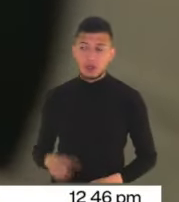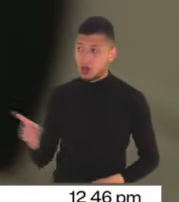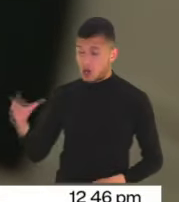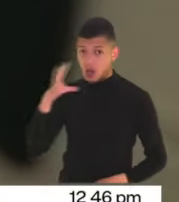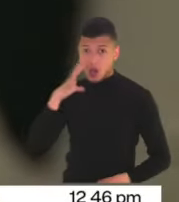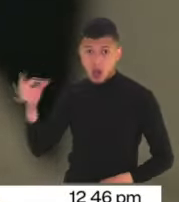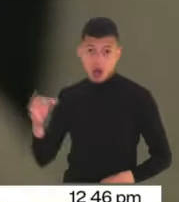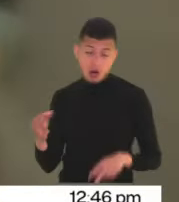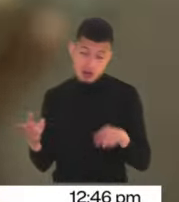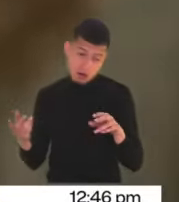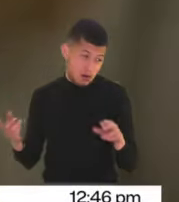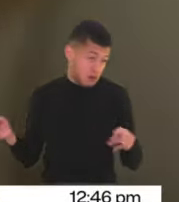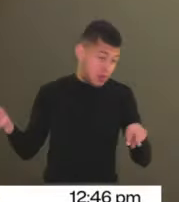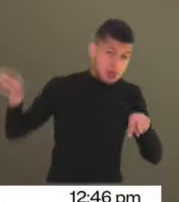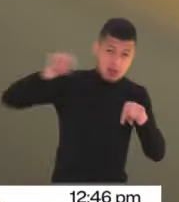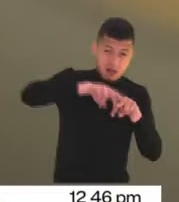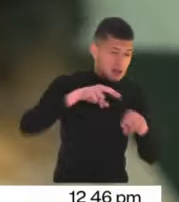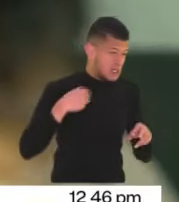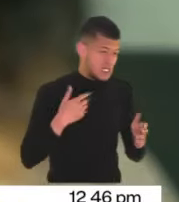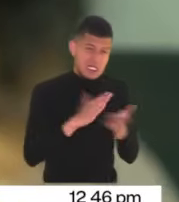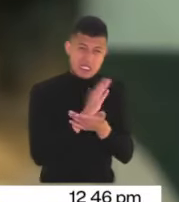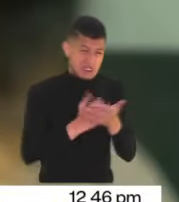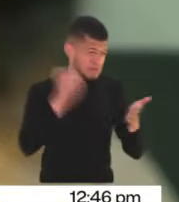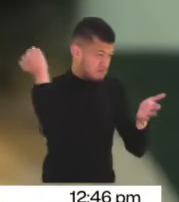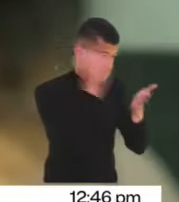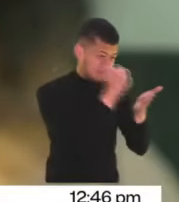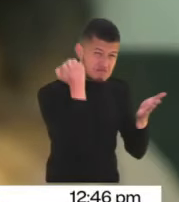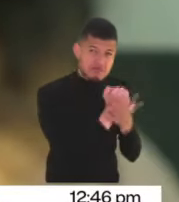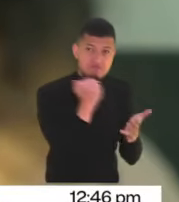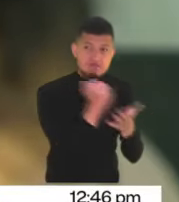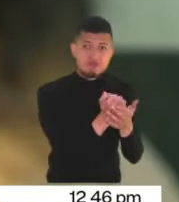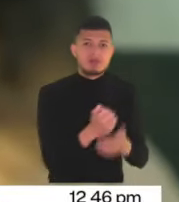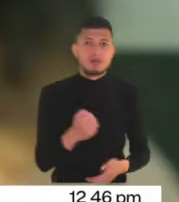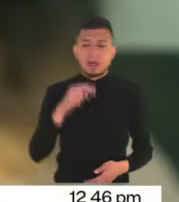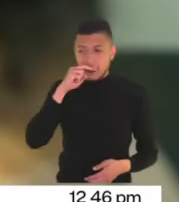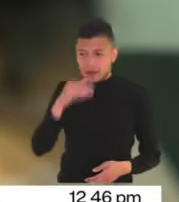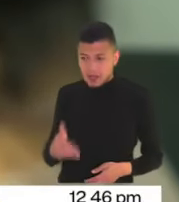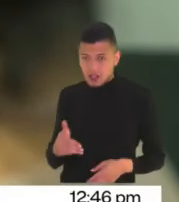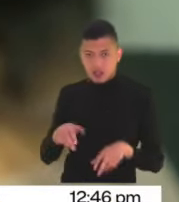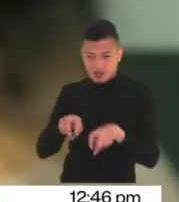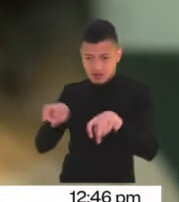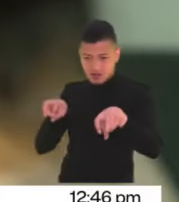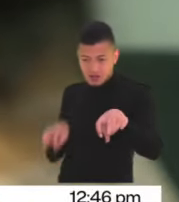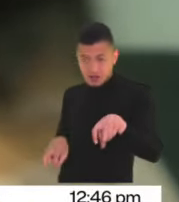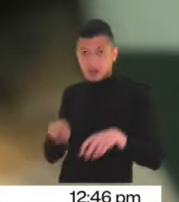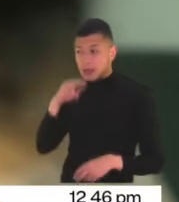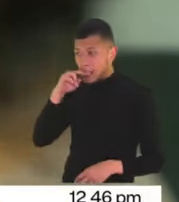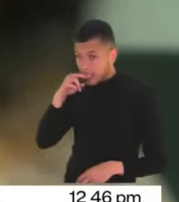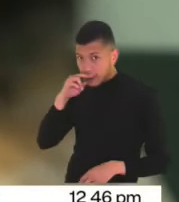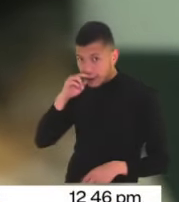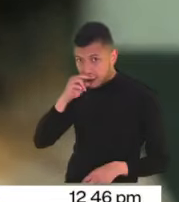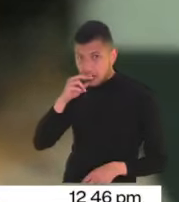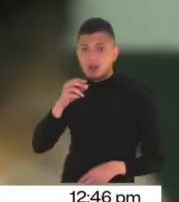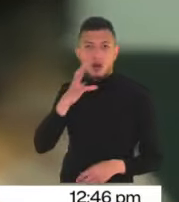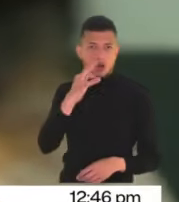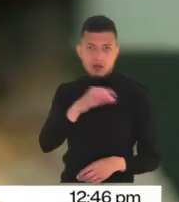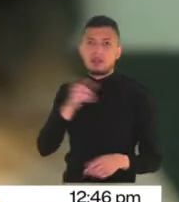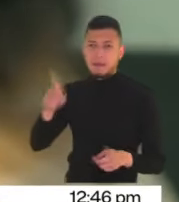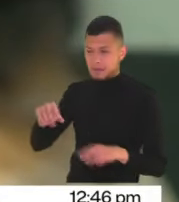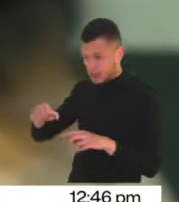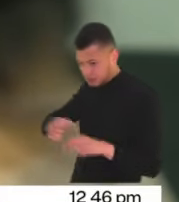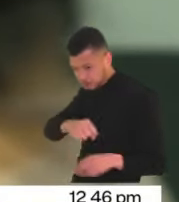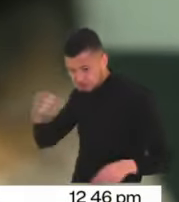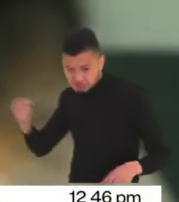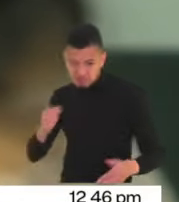encima y me coge y me agarra puñaladas el niño iba sentado Detrás de él abre la puerta y coge al niño ap puñaladas